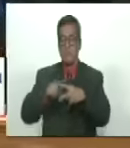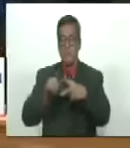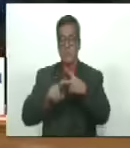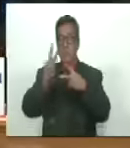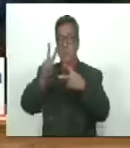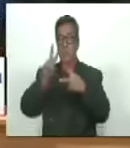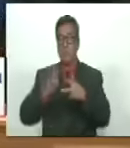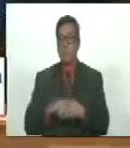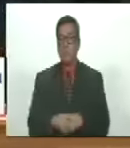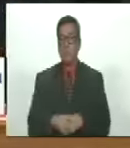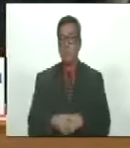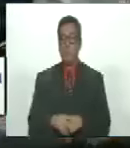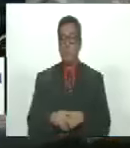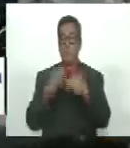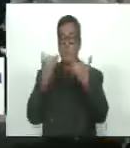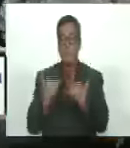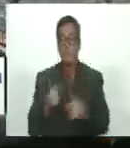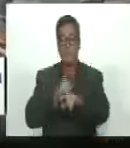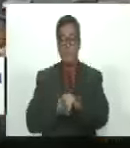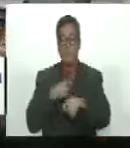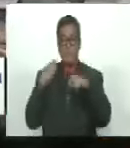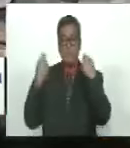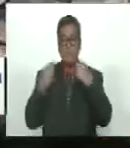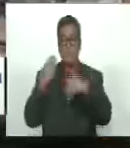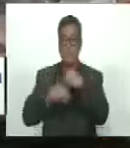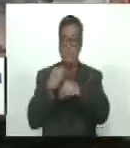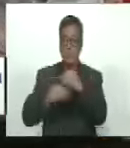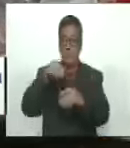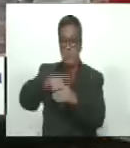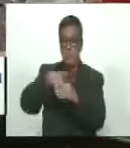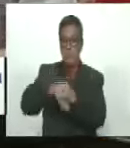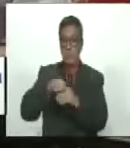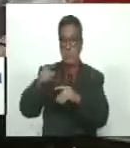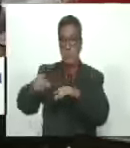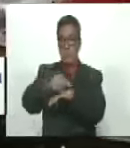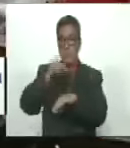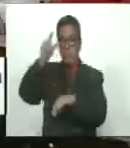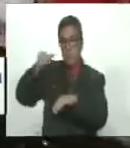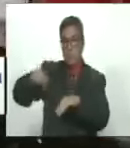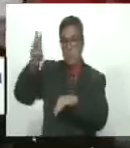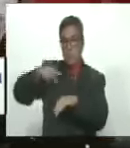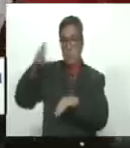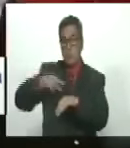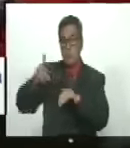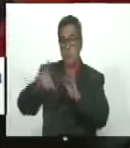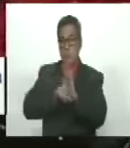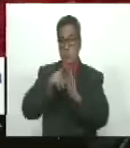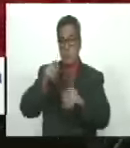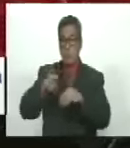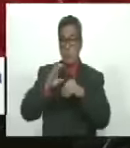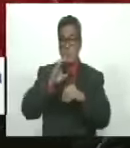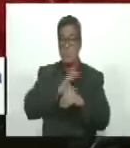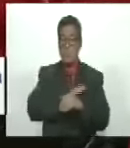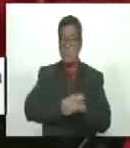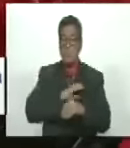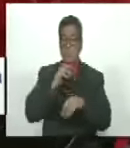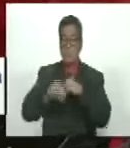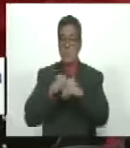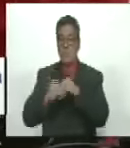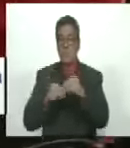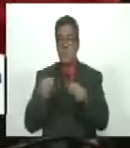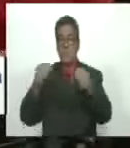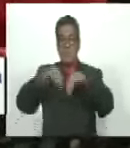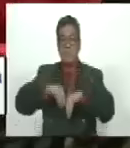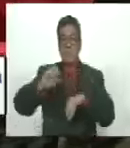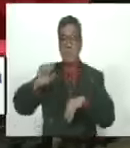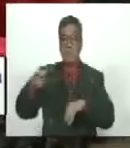Segunda, hasta tanto se celebren las elecciones en el estado de la Guayana Esequiba para el Consejo Legislativo, de conformidad con el